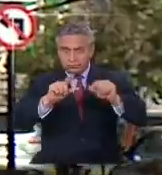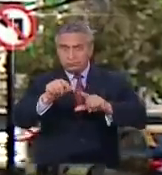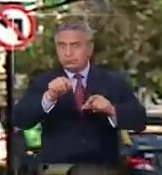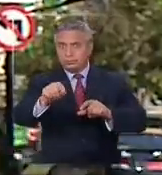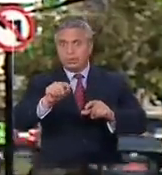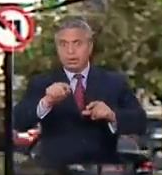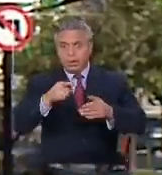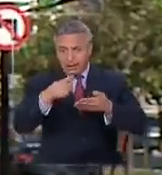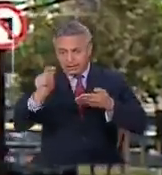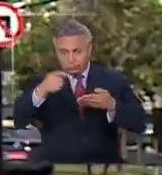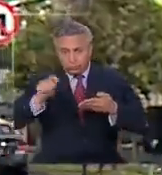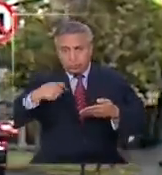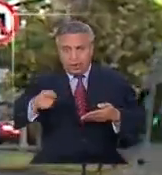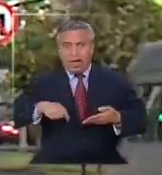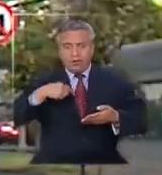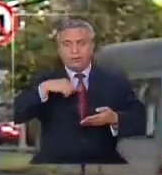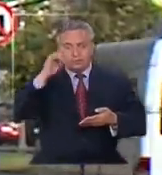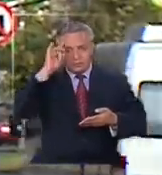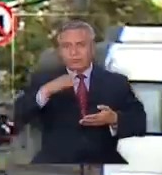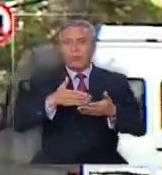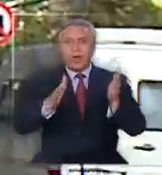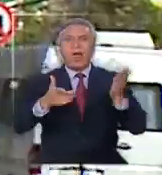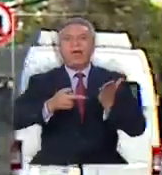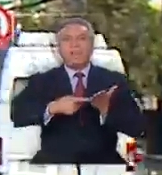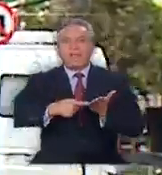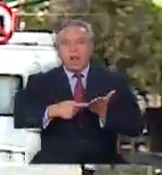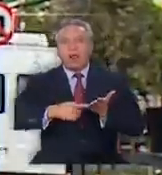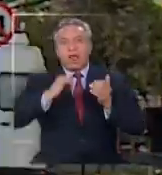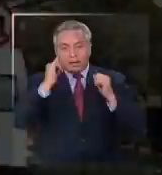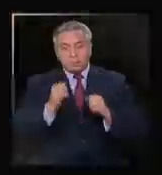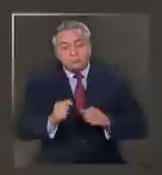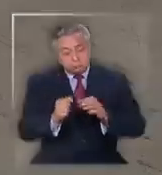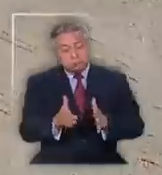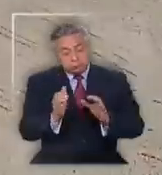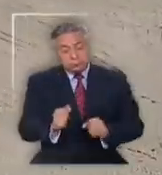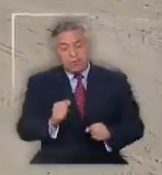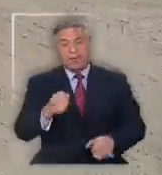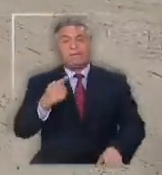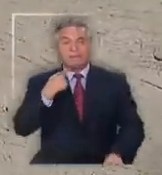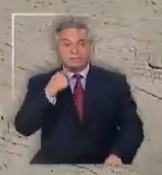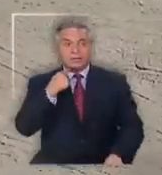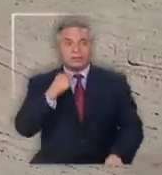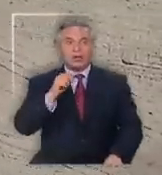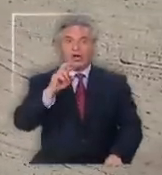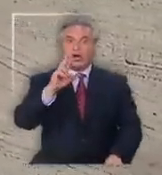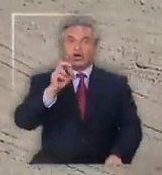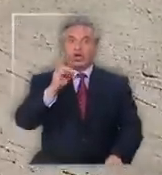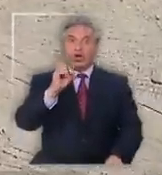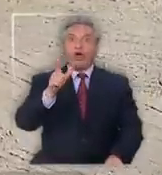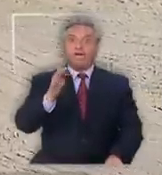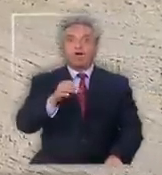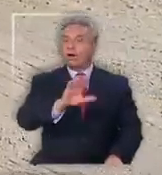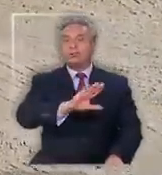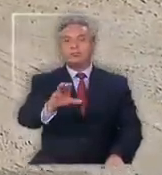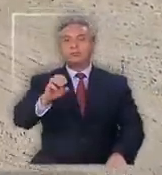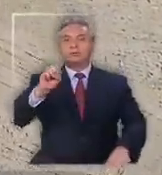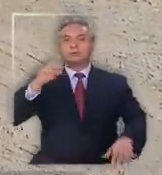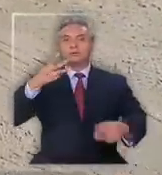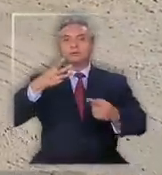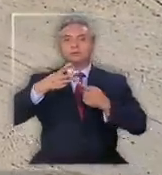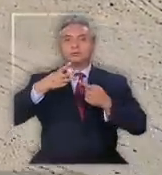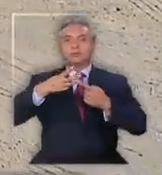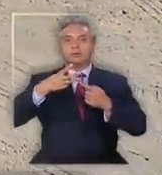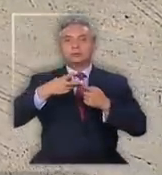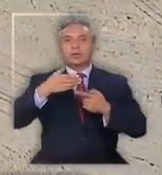resultados. Sabemos que cualquier tecnología siempre puede fallar. Y Rodolfo terminó siendo tercero. Según